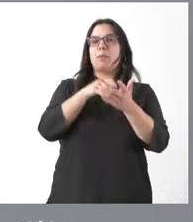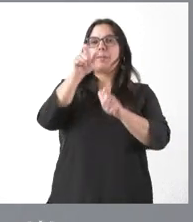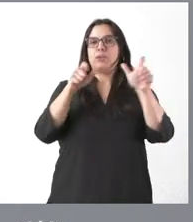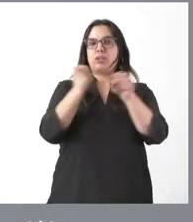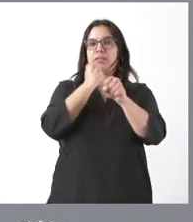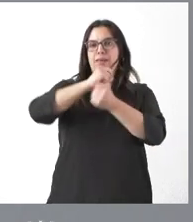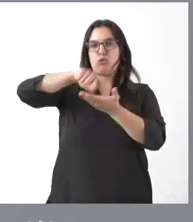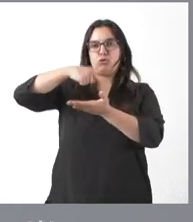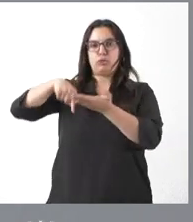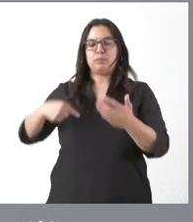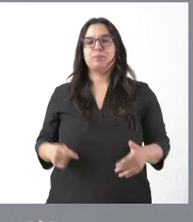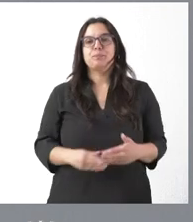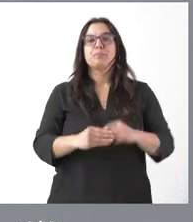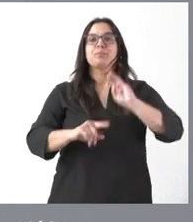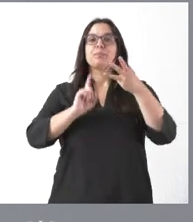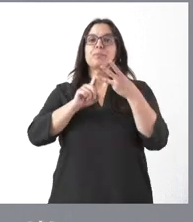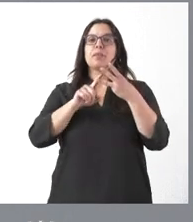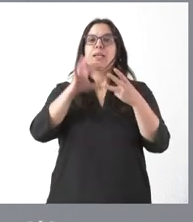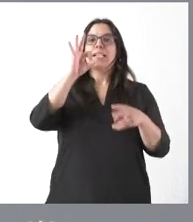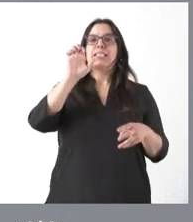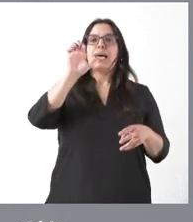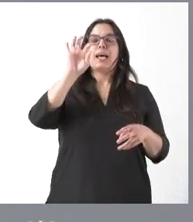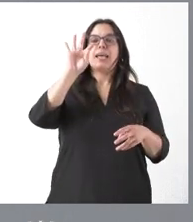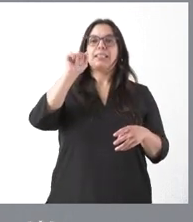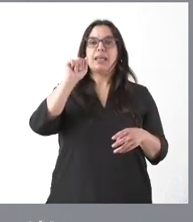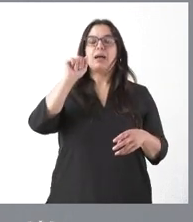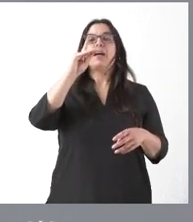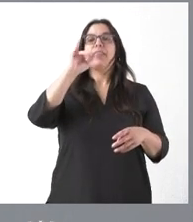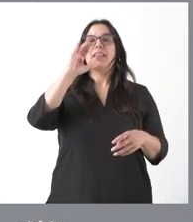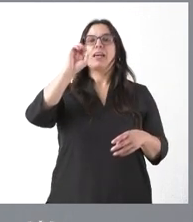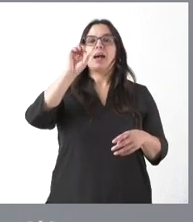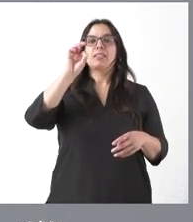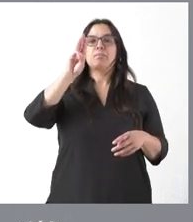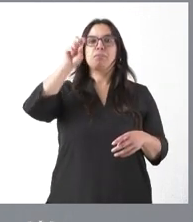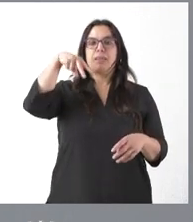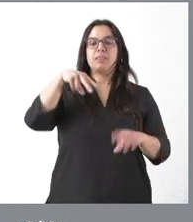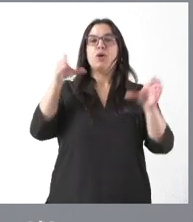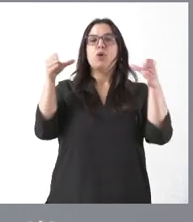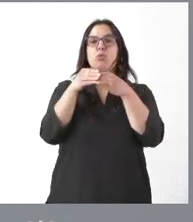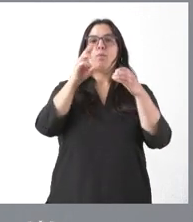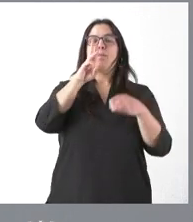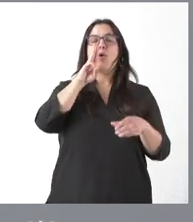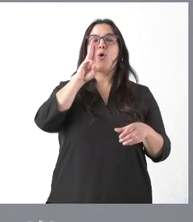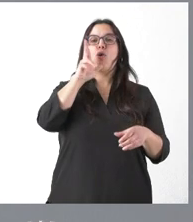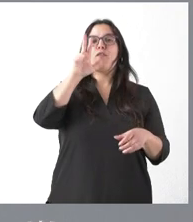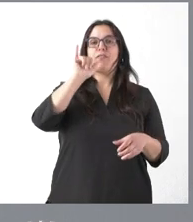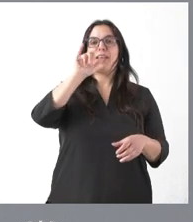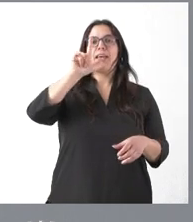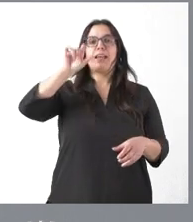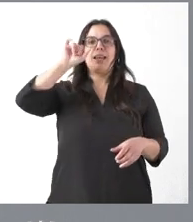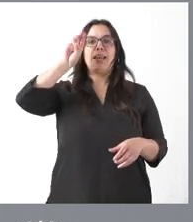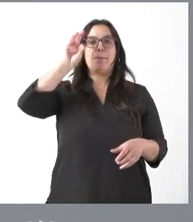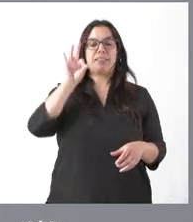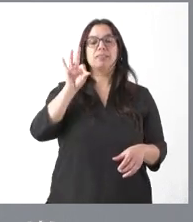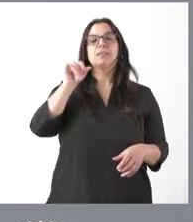comunidad Autónoma En tercer lugar saeta de casting del grupo Philips su plan estratégico que ha recibido